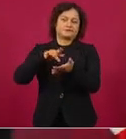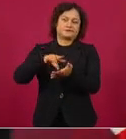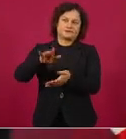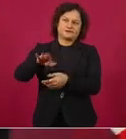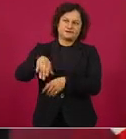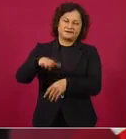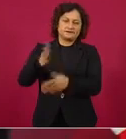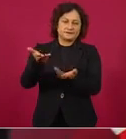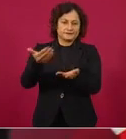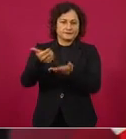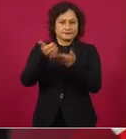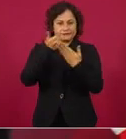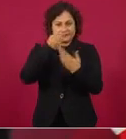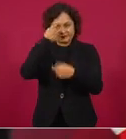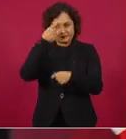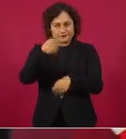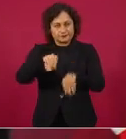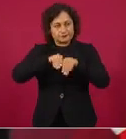transparentar